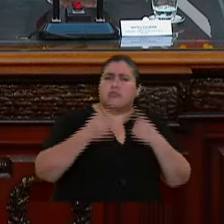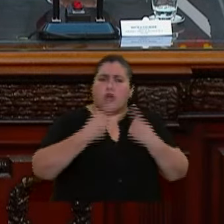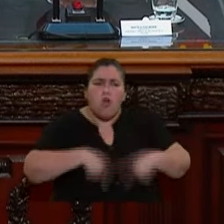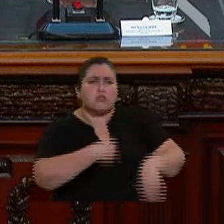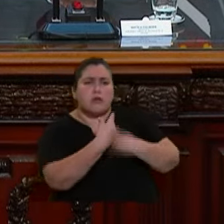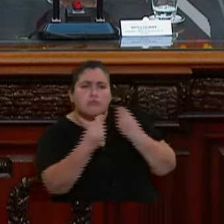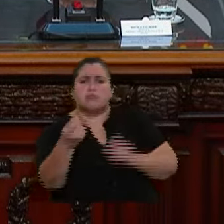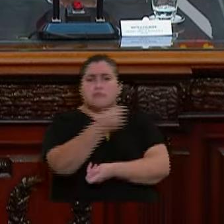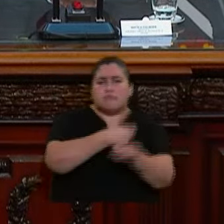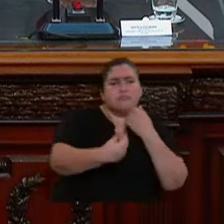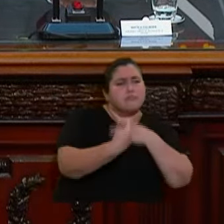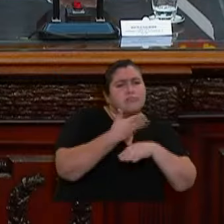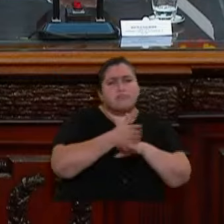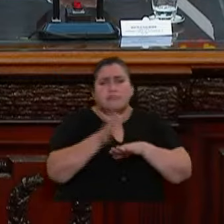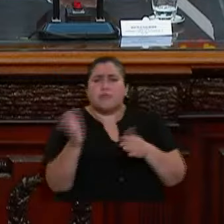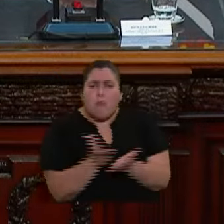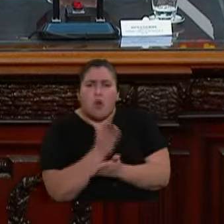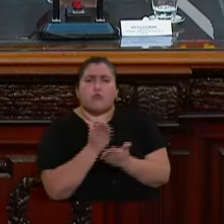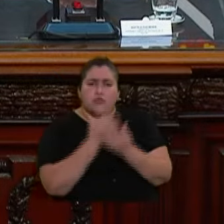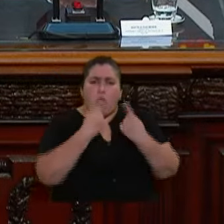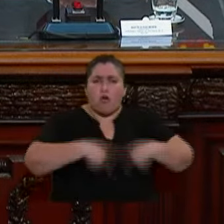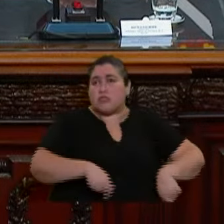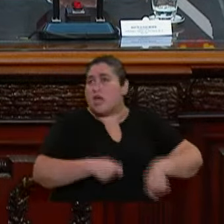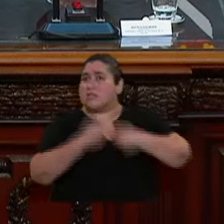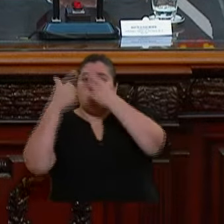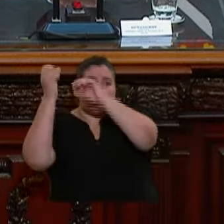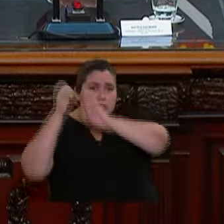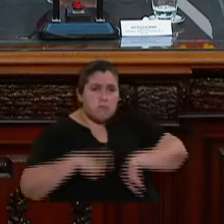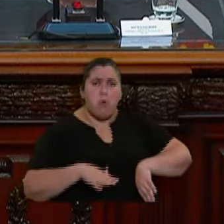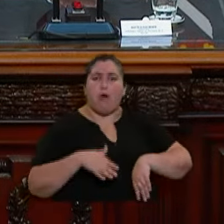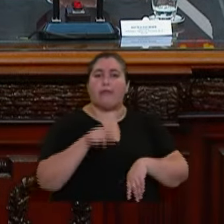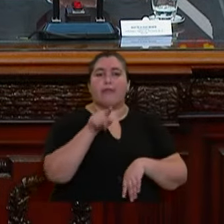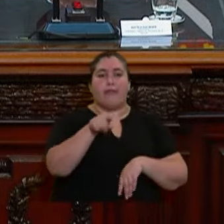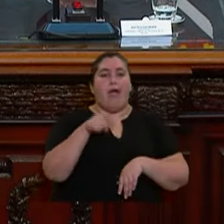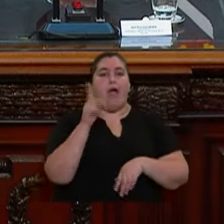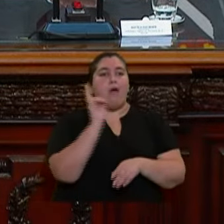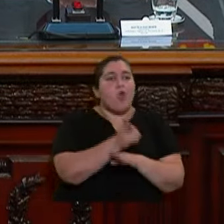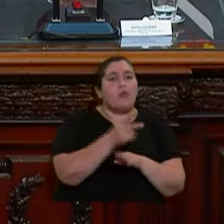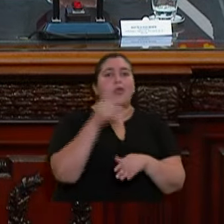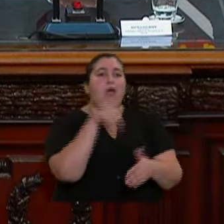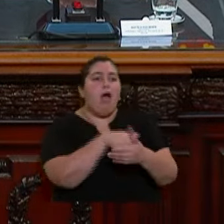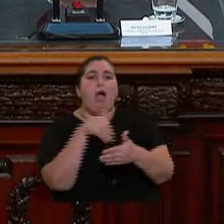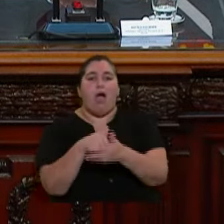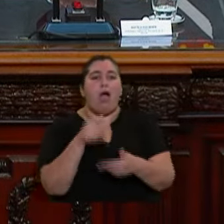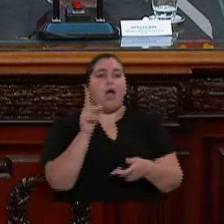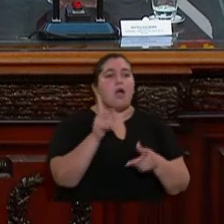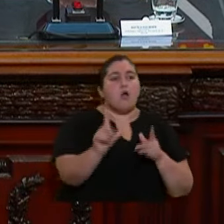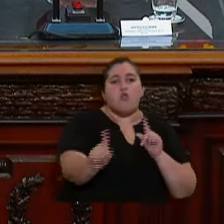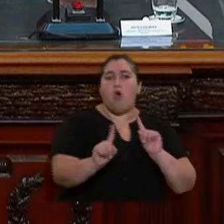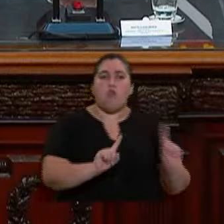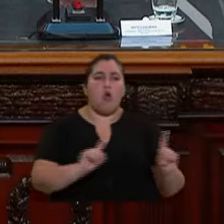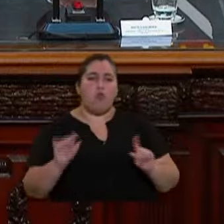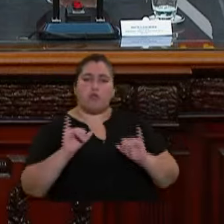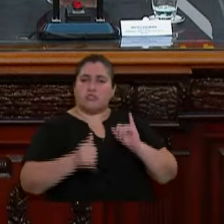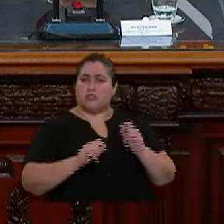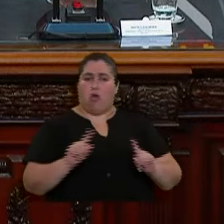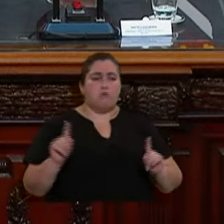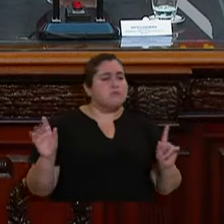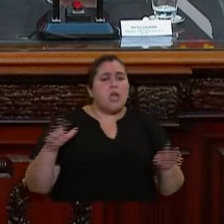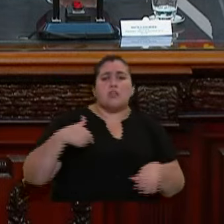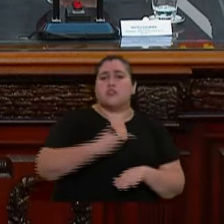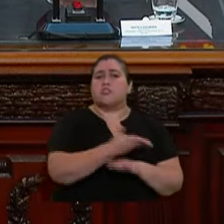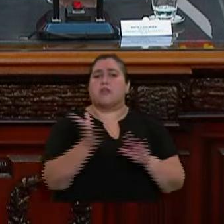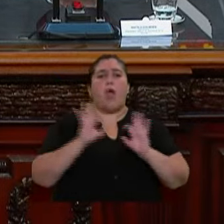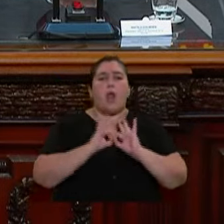que comercia, que produce, que importa y que exporta, sin que nadie le diga qué ni cómo puede prosperar. Solo siendo una sociedad libre